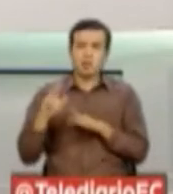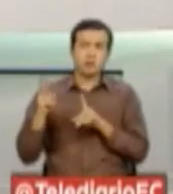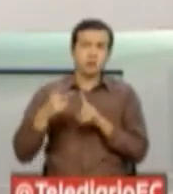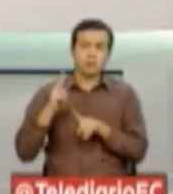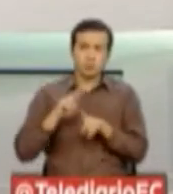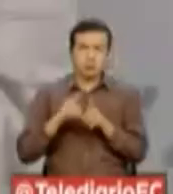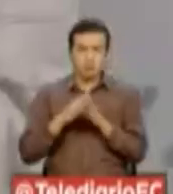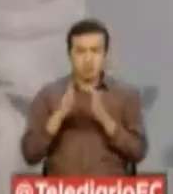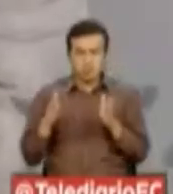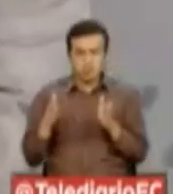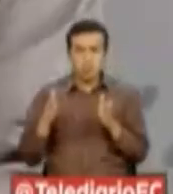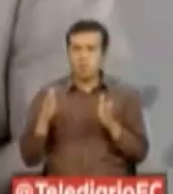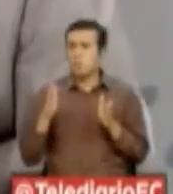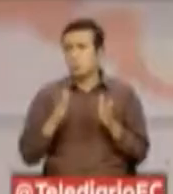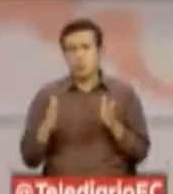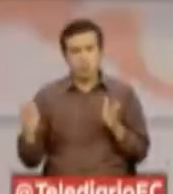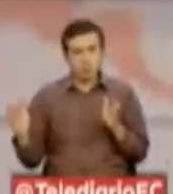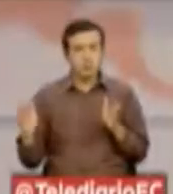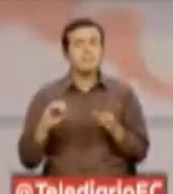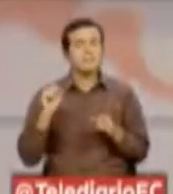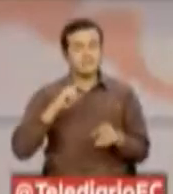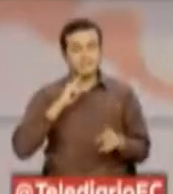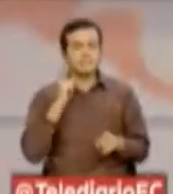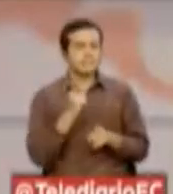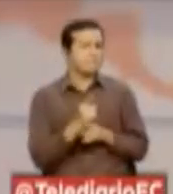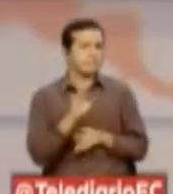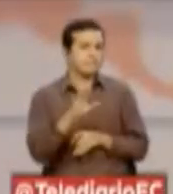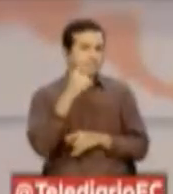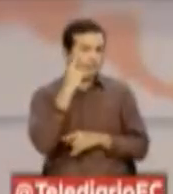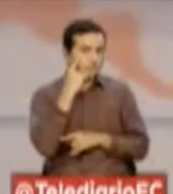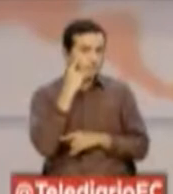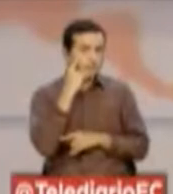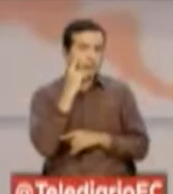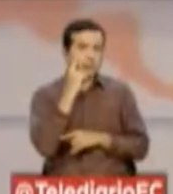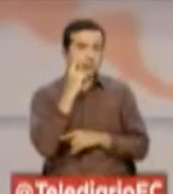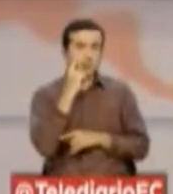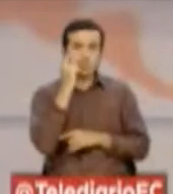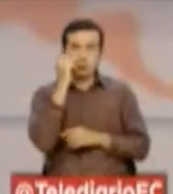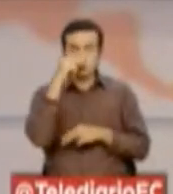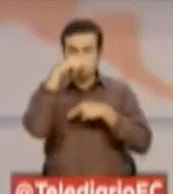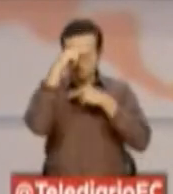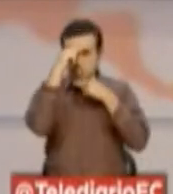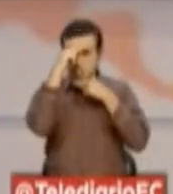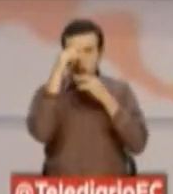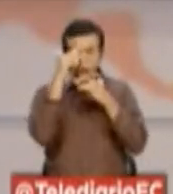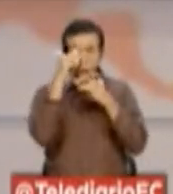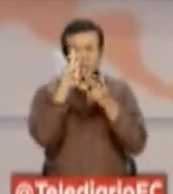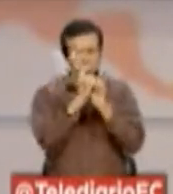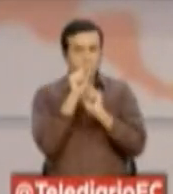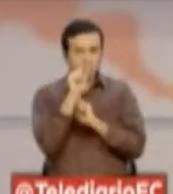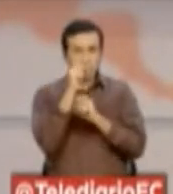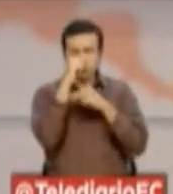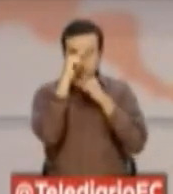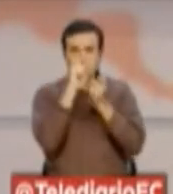período por siguiente periodo como no yo quisiera hacer una pequeña rectificación al reportaje tan tan bueno que salió y es